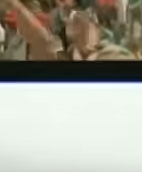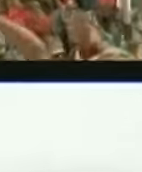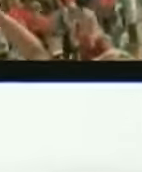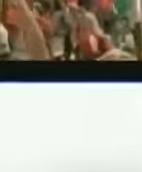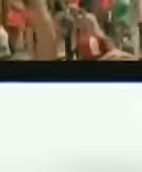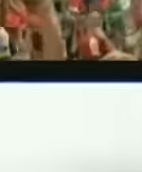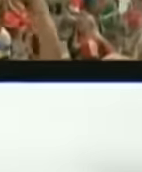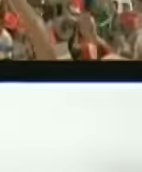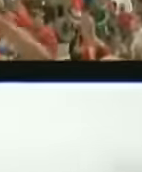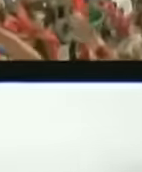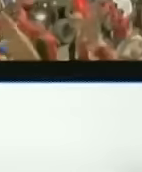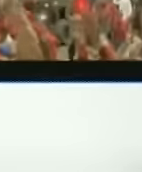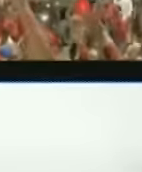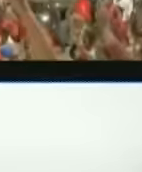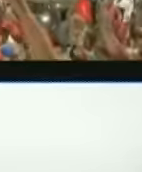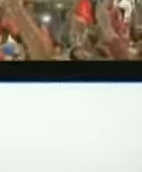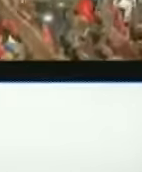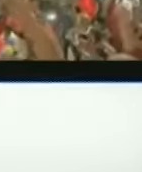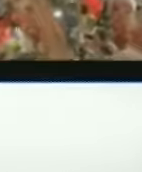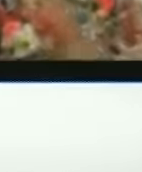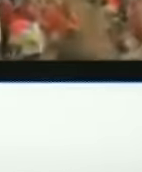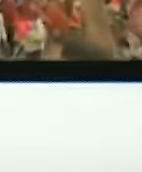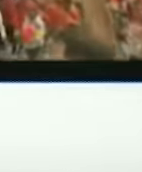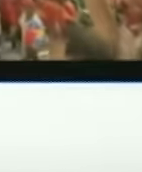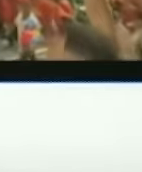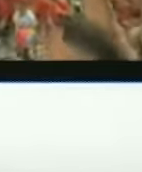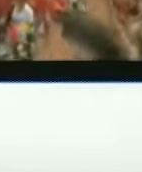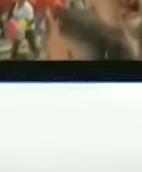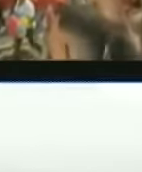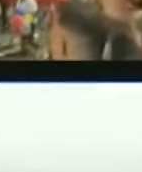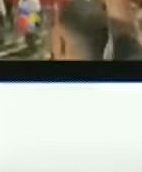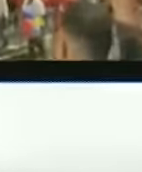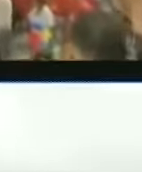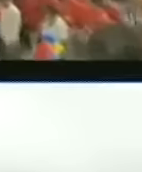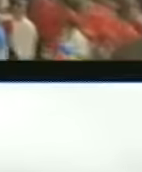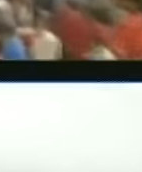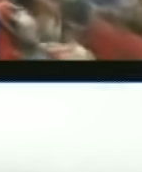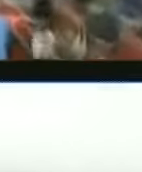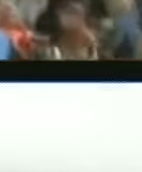viernes. Es viernes y Margarita con puente.